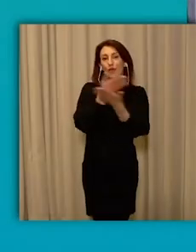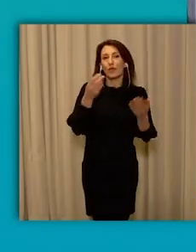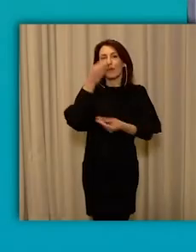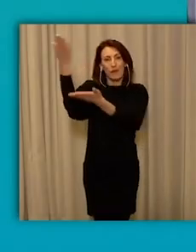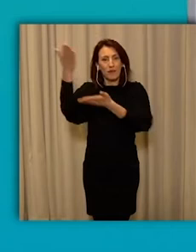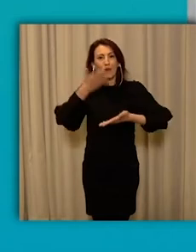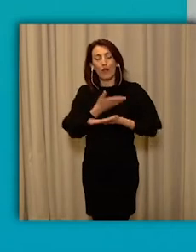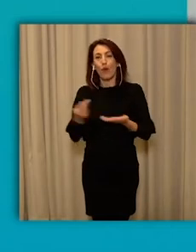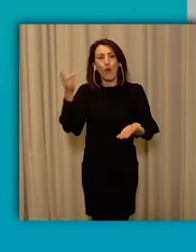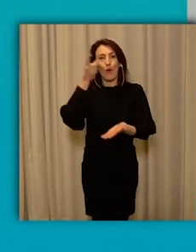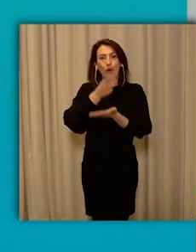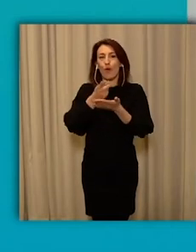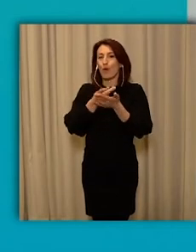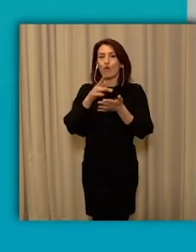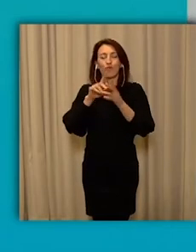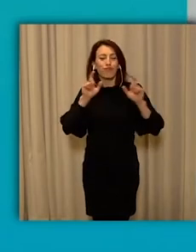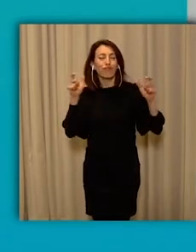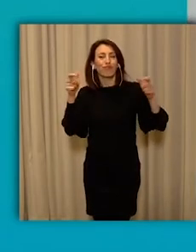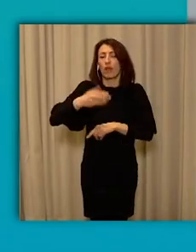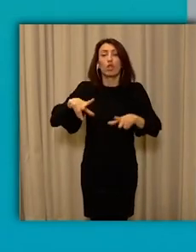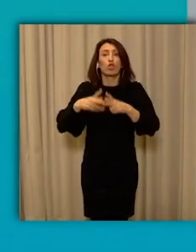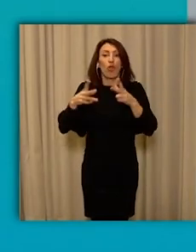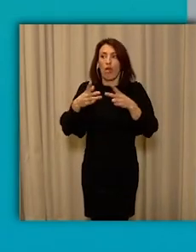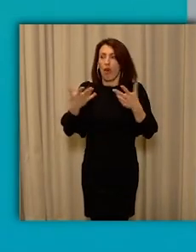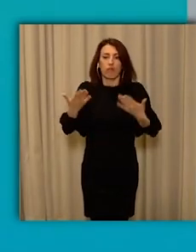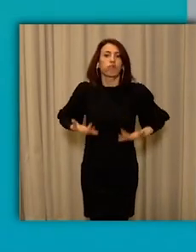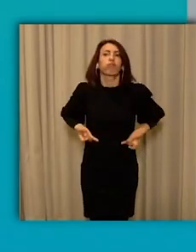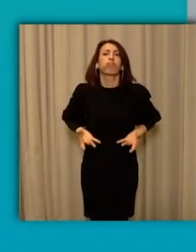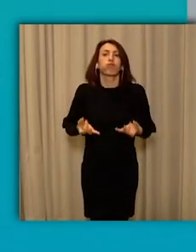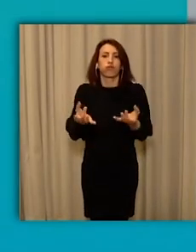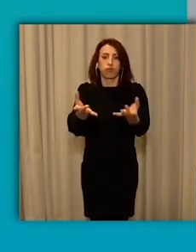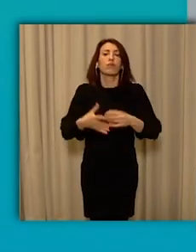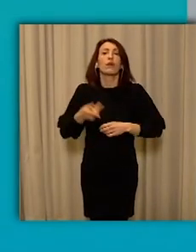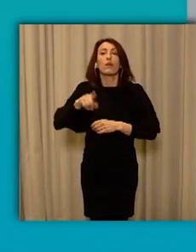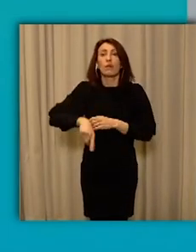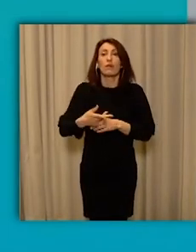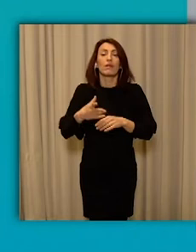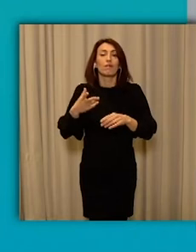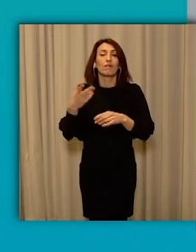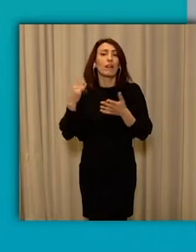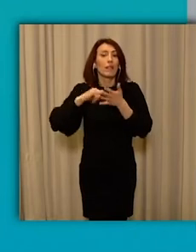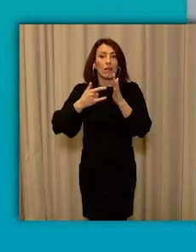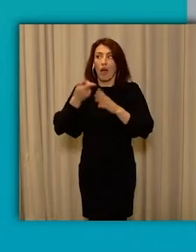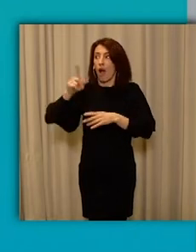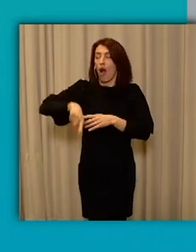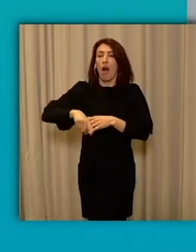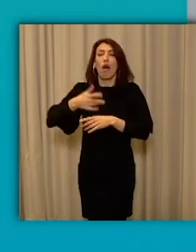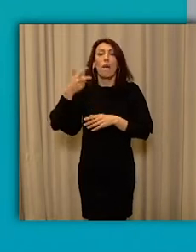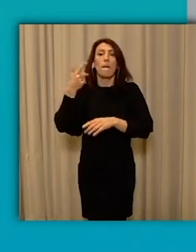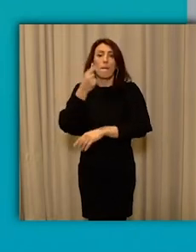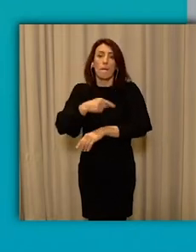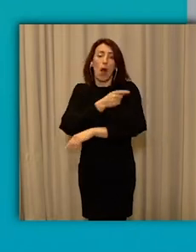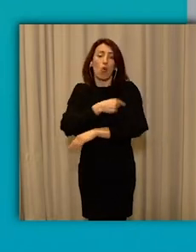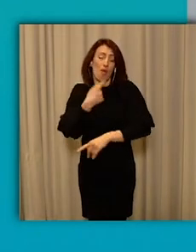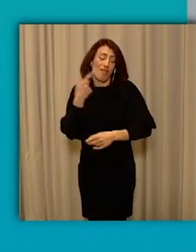Bienvenidos de nuevo a un punto de encuentro de Humanes Institute. Me gusta decir que la tecnología se ha revelado como la vacuna digital de esta crisis.